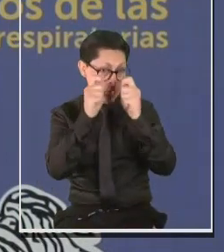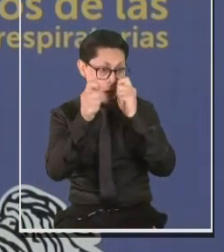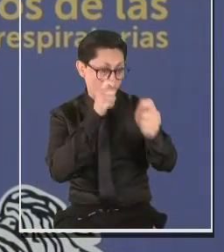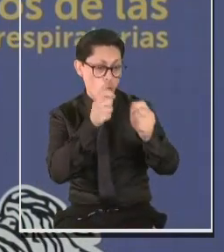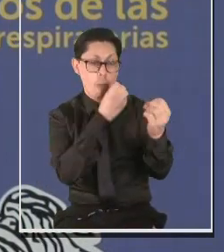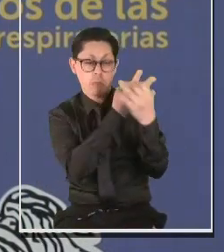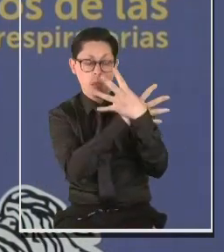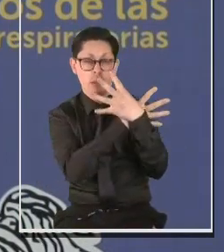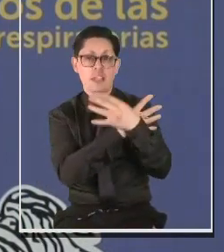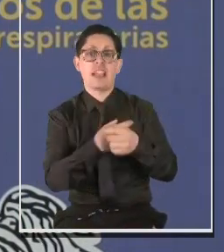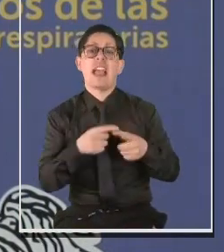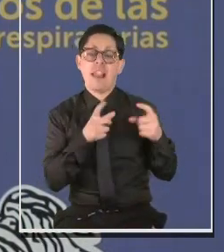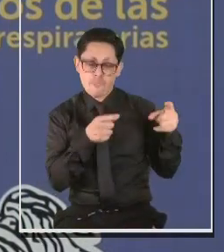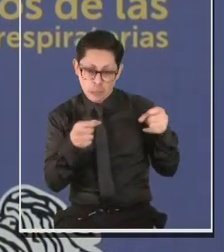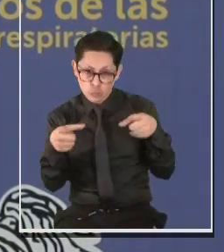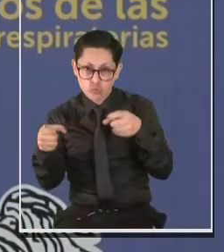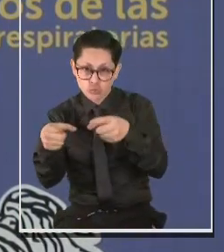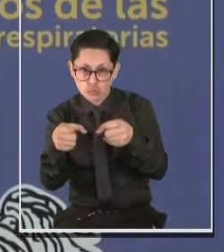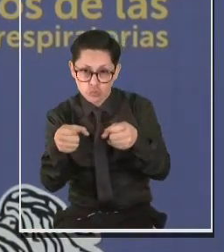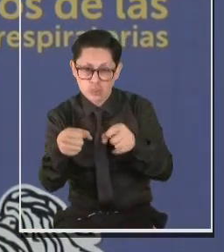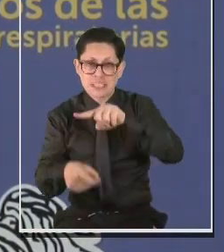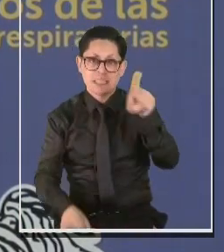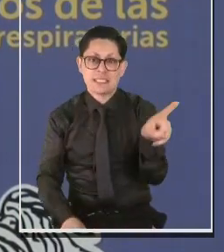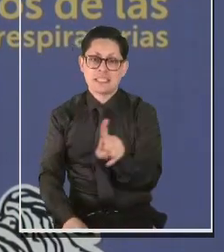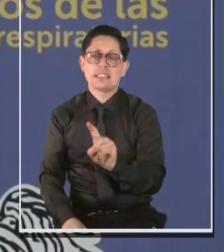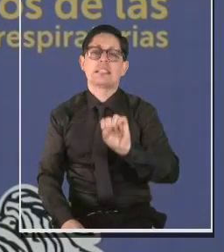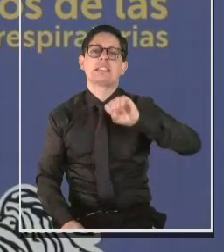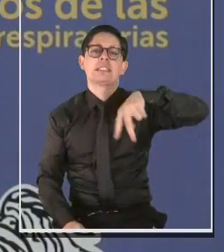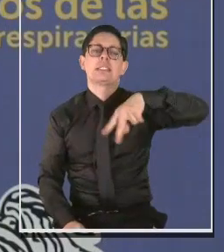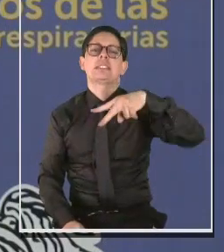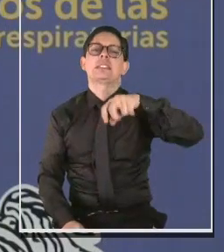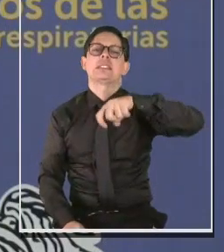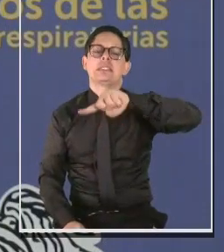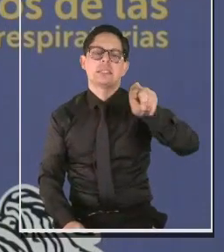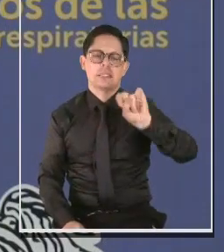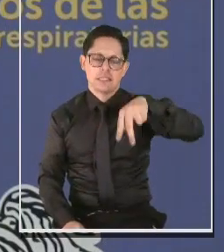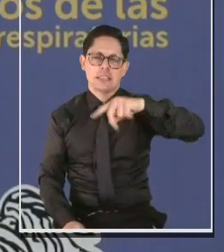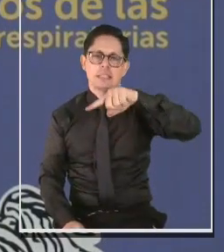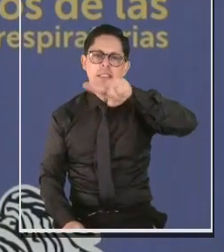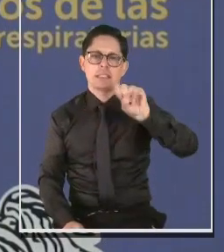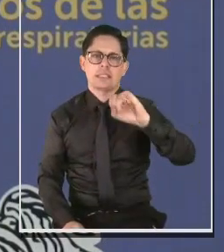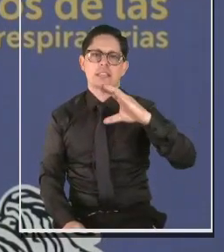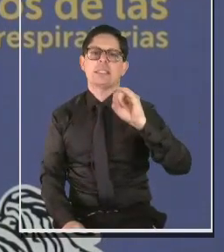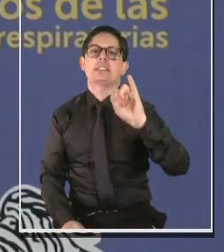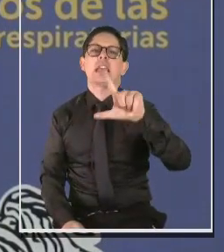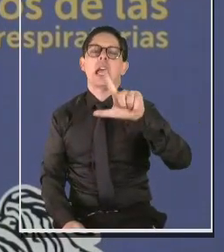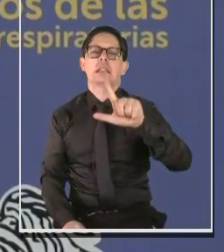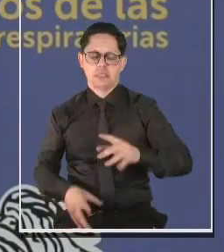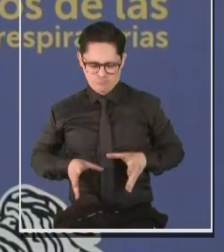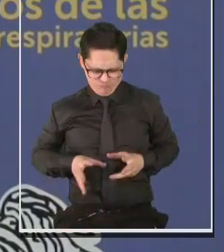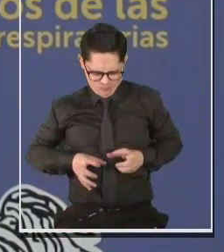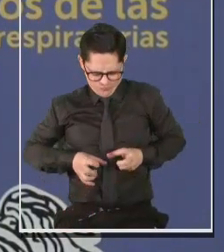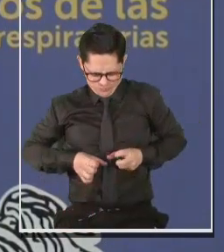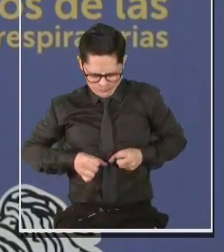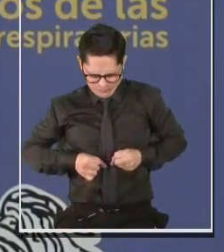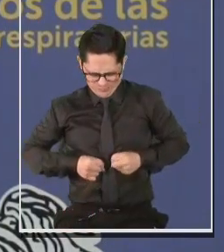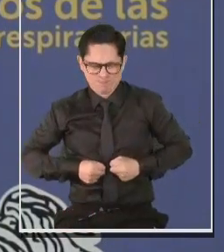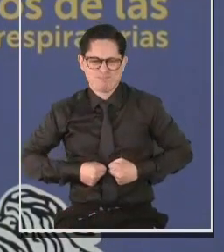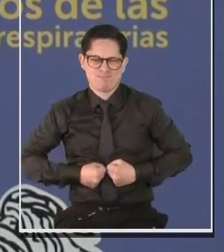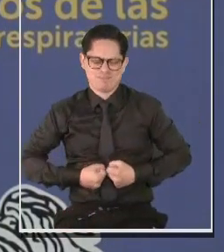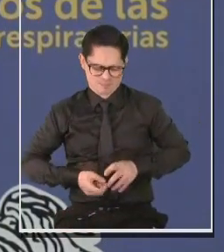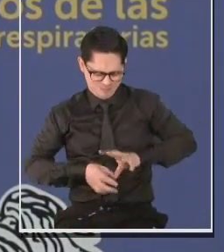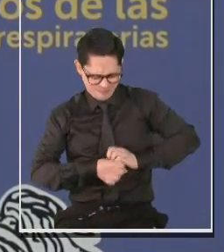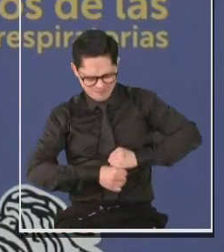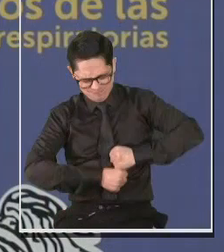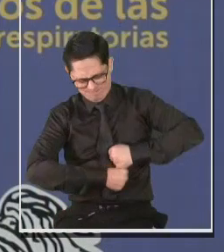que el virus respiratorio sin puede causar incluso la destrucción del tejido pulmonar especialmente en